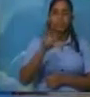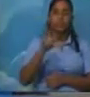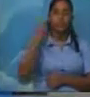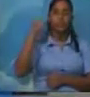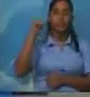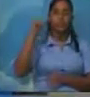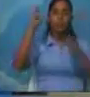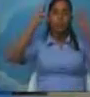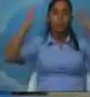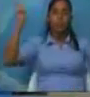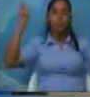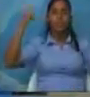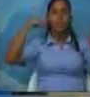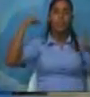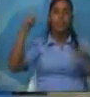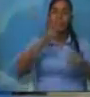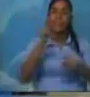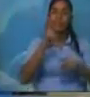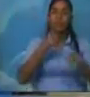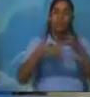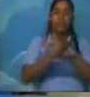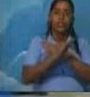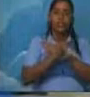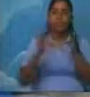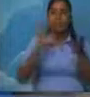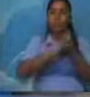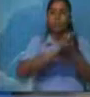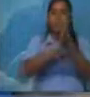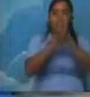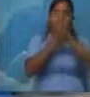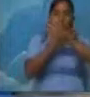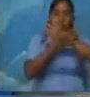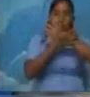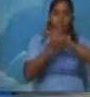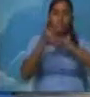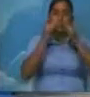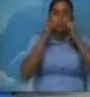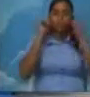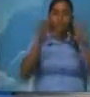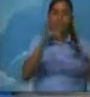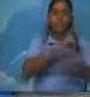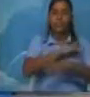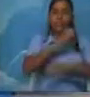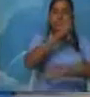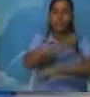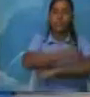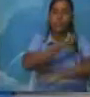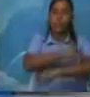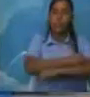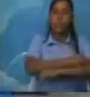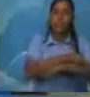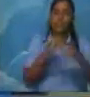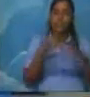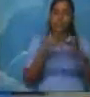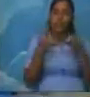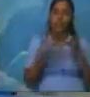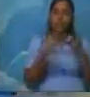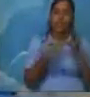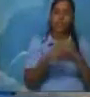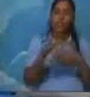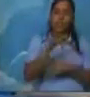Moisés para que no se fueran envanecer son las bendiciones de la obediencia todo esto nos